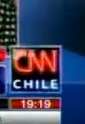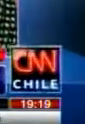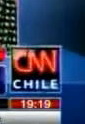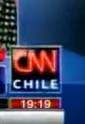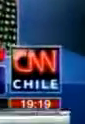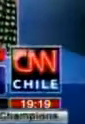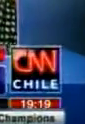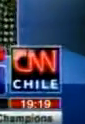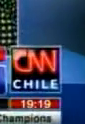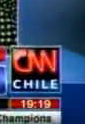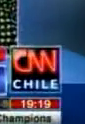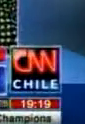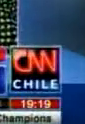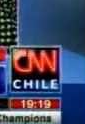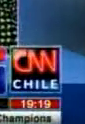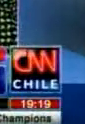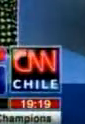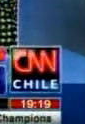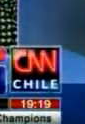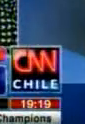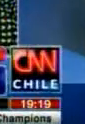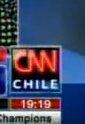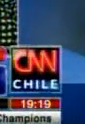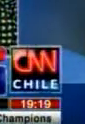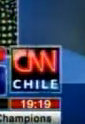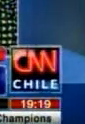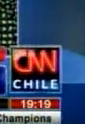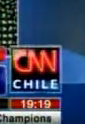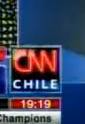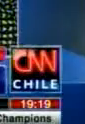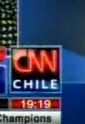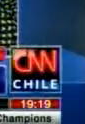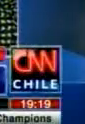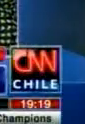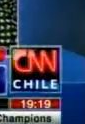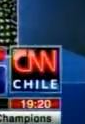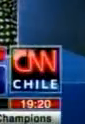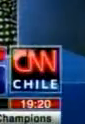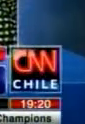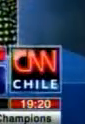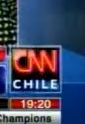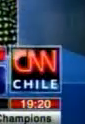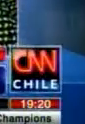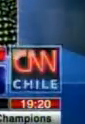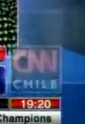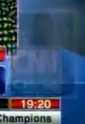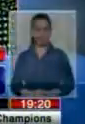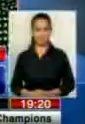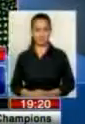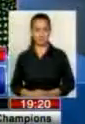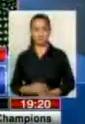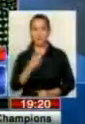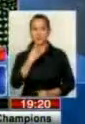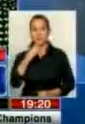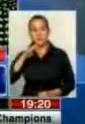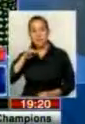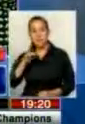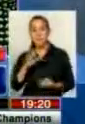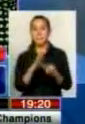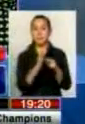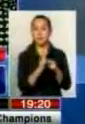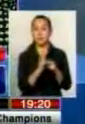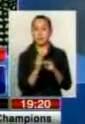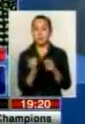de 1980. Particularmente hay algunos proyectos que hablaban de tres casos de cuando la vida de la madre está en peligro, cuando hay